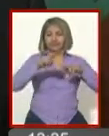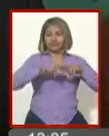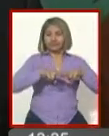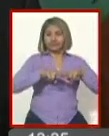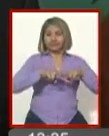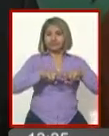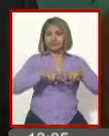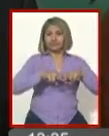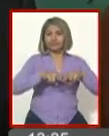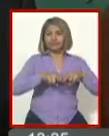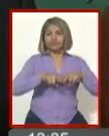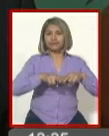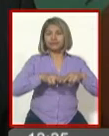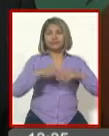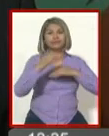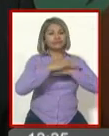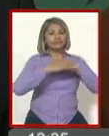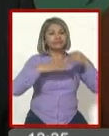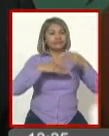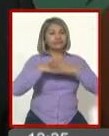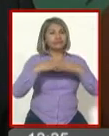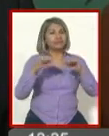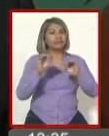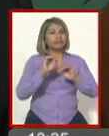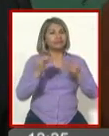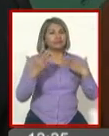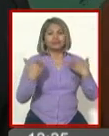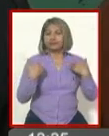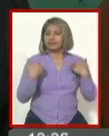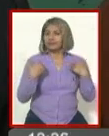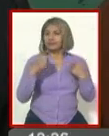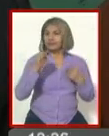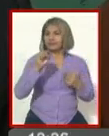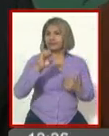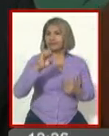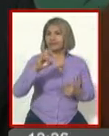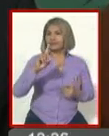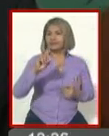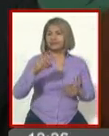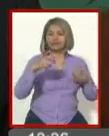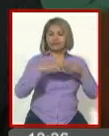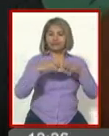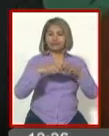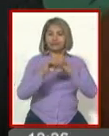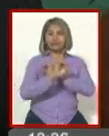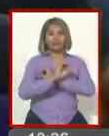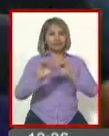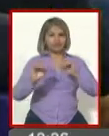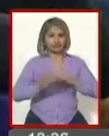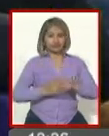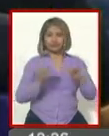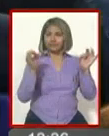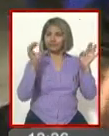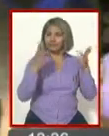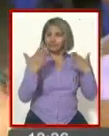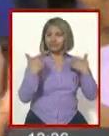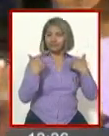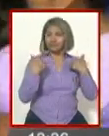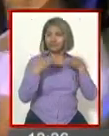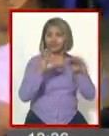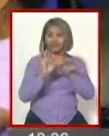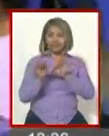sillas anatómicas en nuestra sede. Tenemos una sede que no hay ni luz, ¿no? Peor hacer